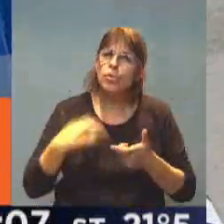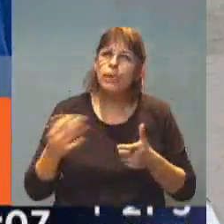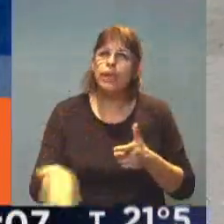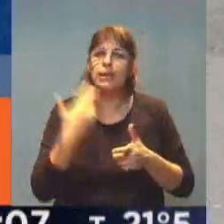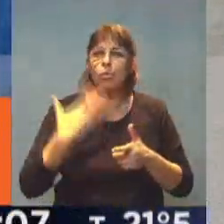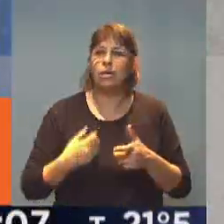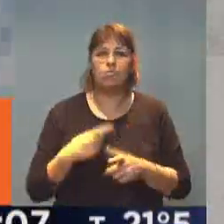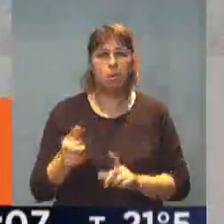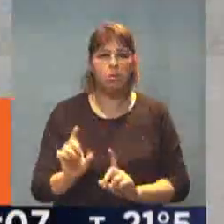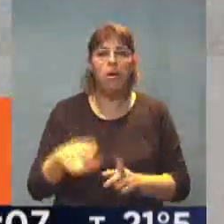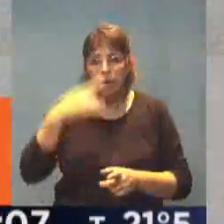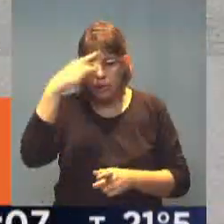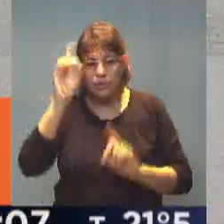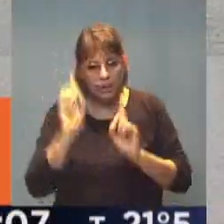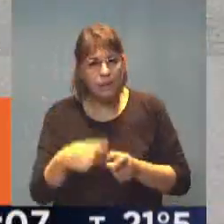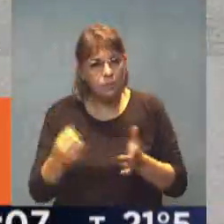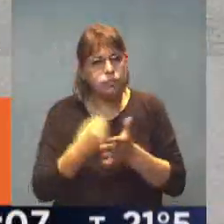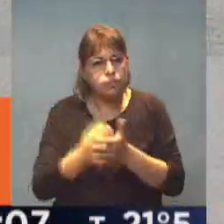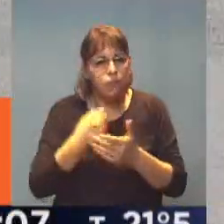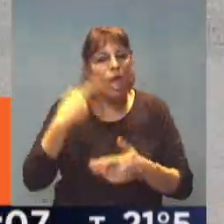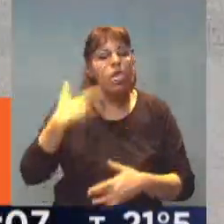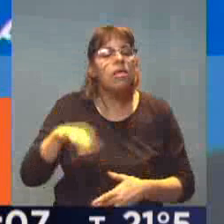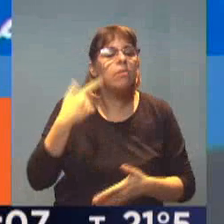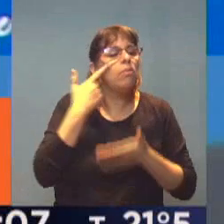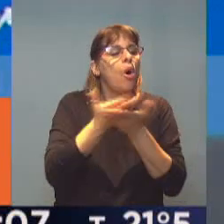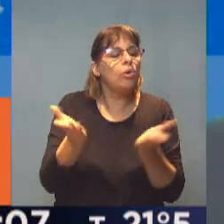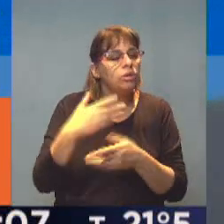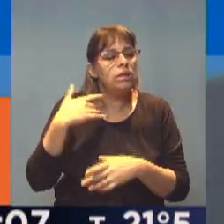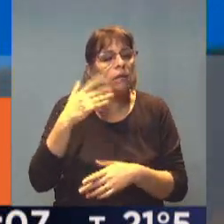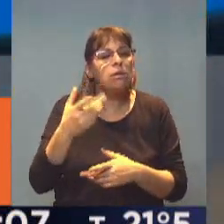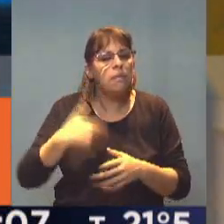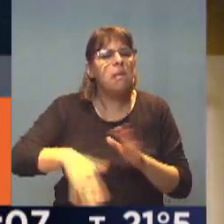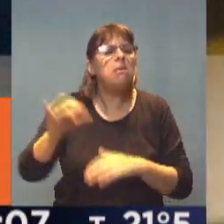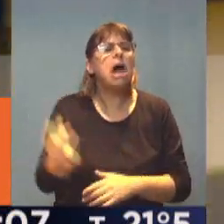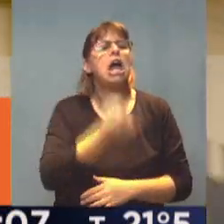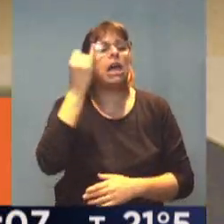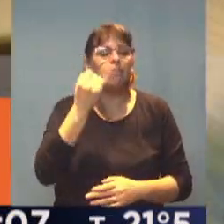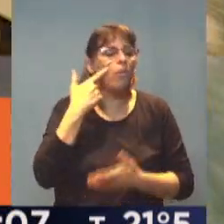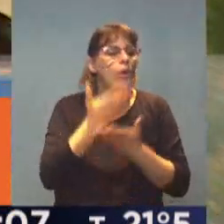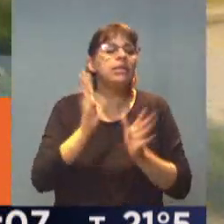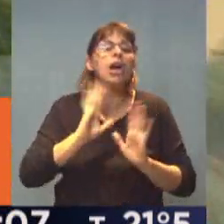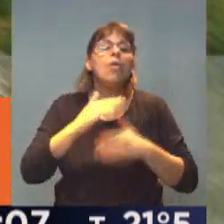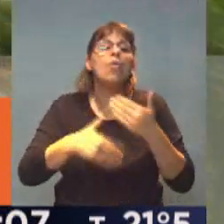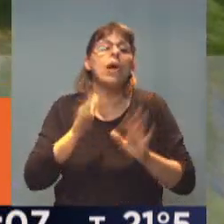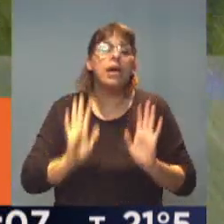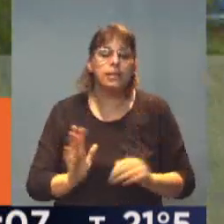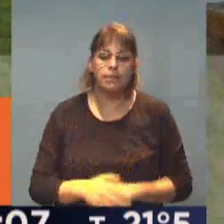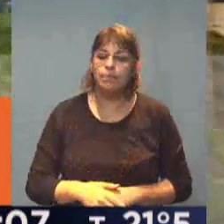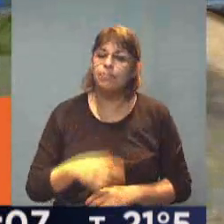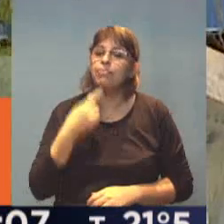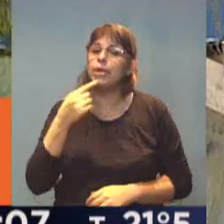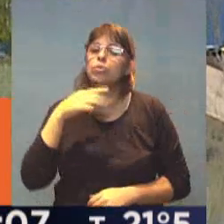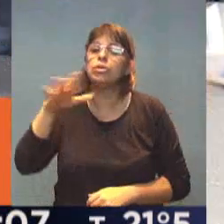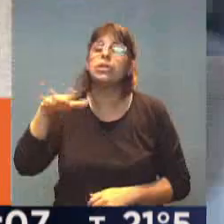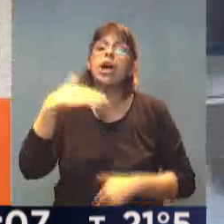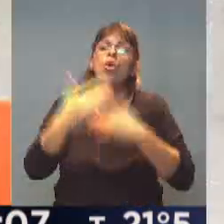Huracán no tanto, con Independiente, cuando tuvo que demostrar que merecía salir campeón, lo demostró y bueno, por eso, básicamente. Bueno, ¿qué jugador ponemos allá